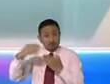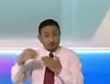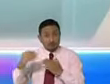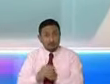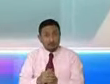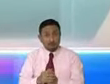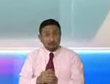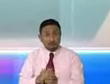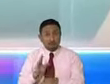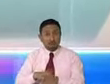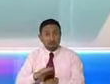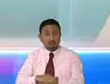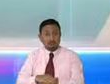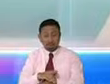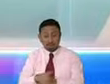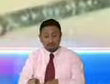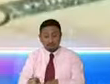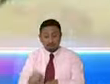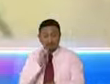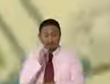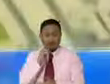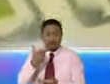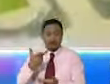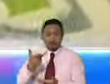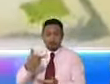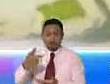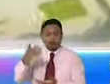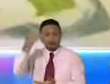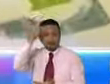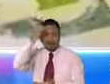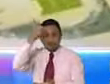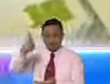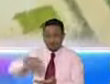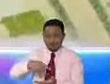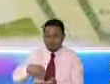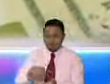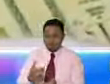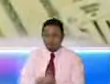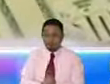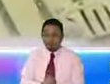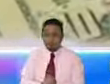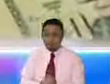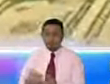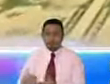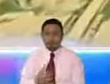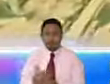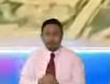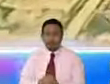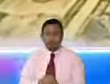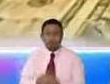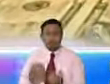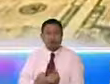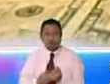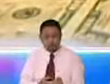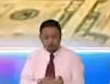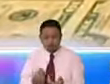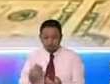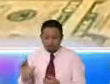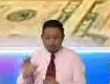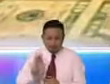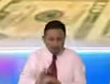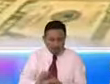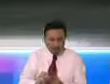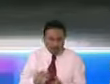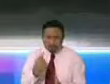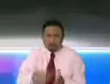cuentas por cobrar. Las cifras entrarían a un proceso de revisión para determinar en qué fueron invertidos los recursos y las deudas por cobrar que